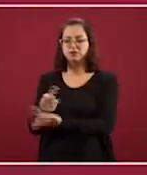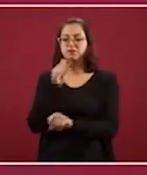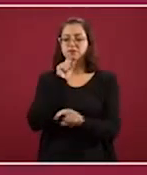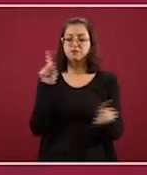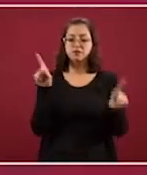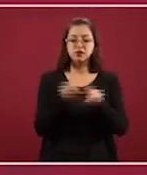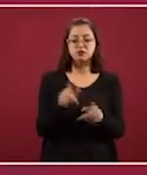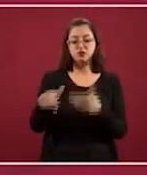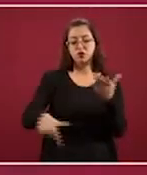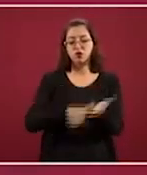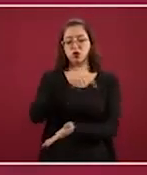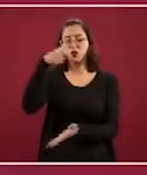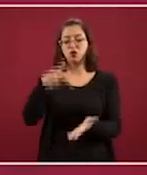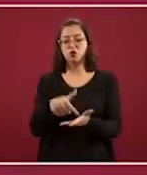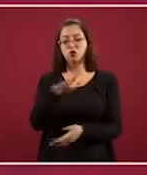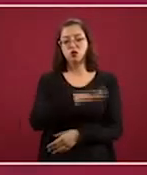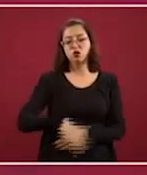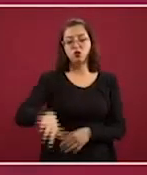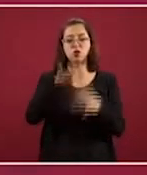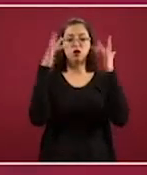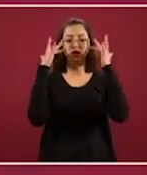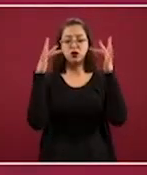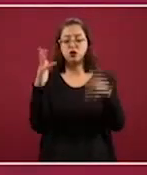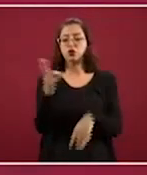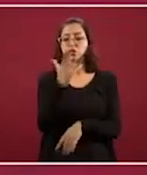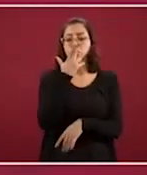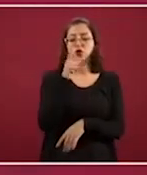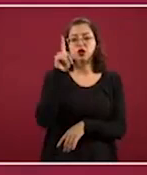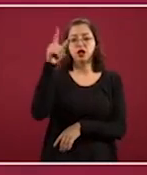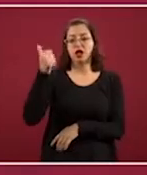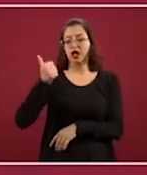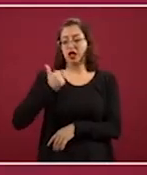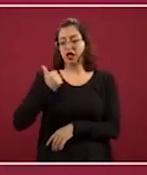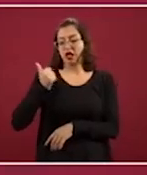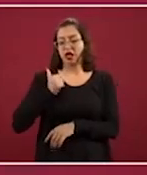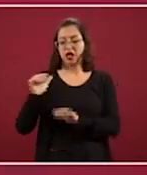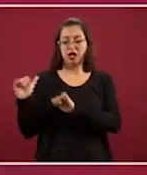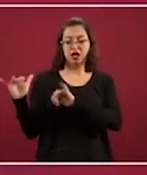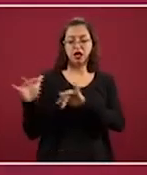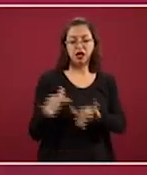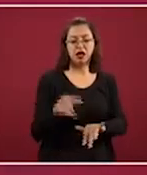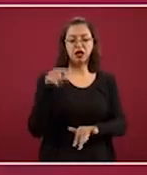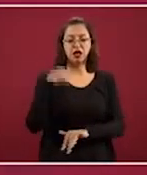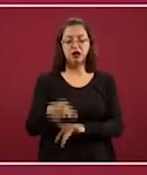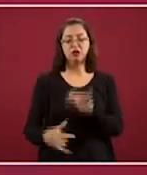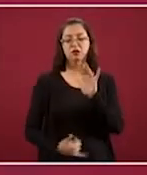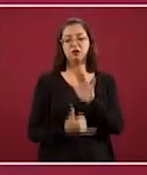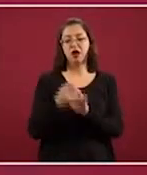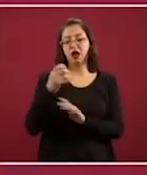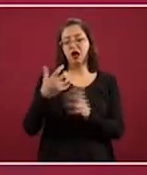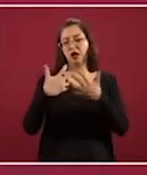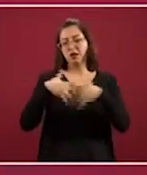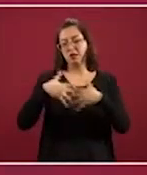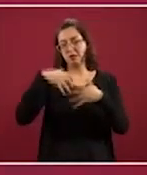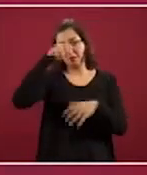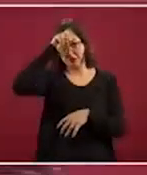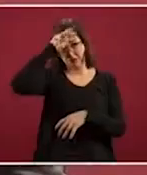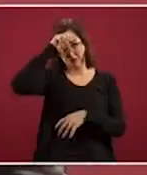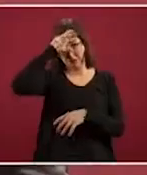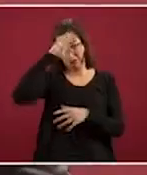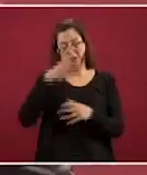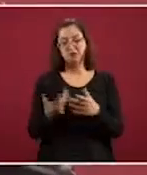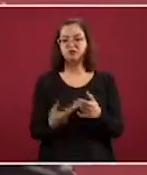sagrados y ante la llegada de las mineras canadienses en la zona Wirikuta, en el estado de San Luis